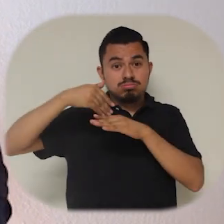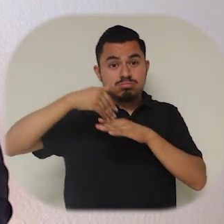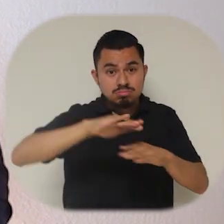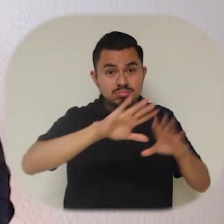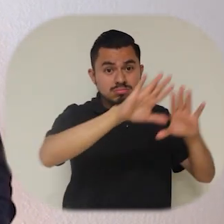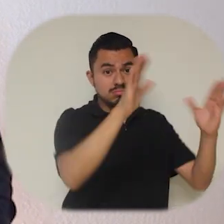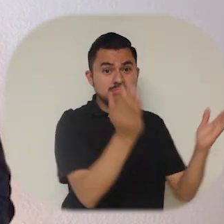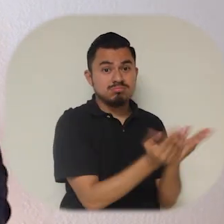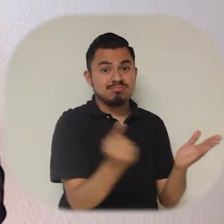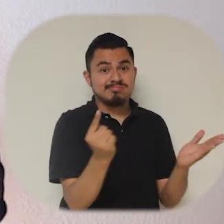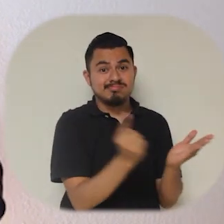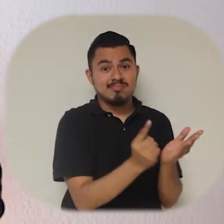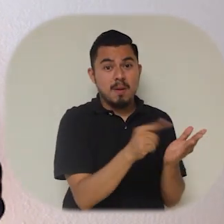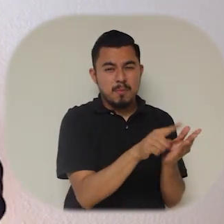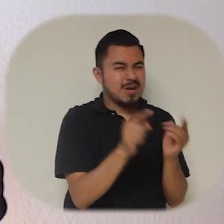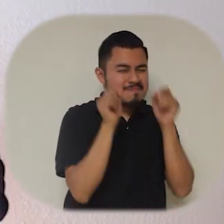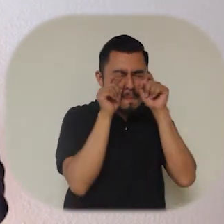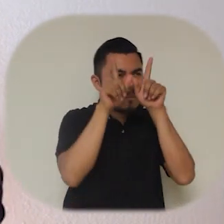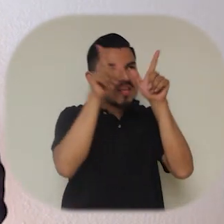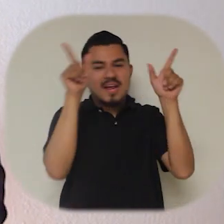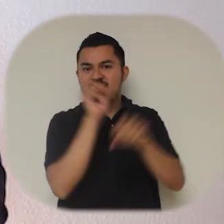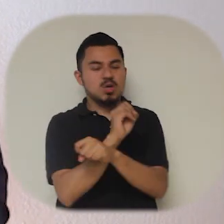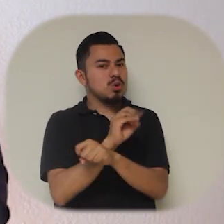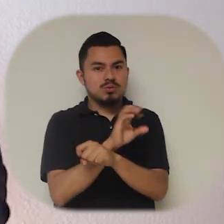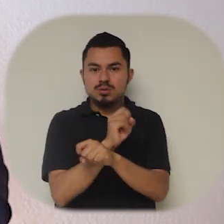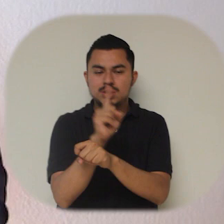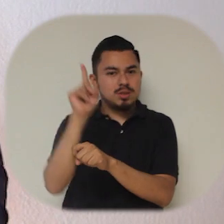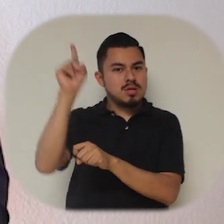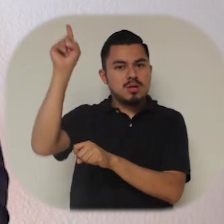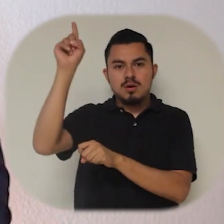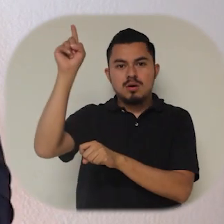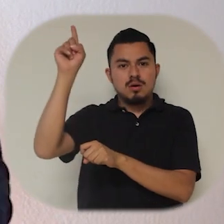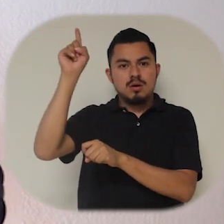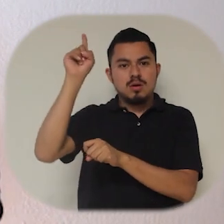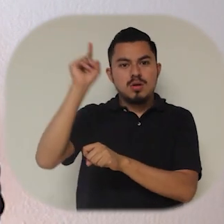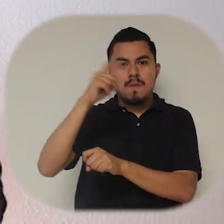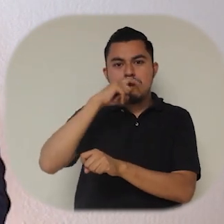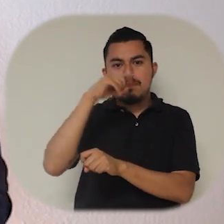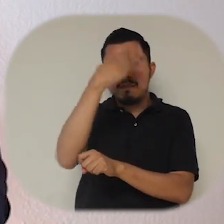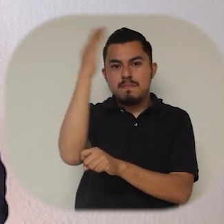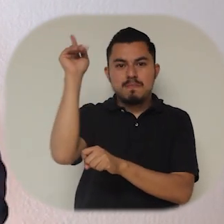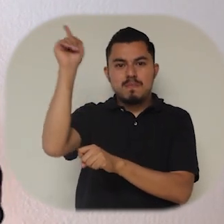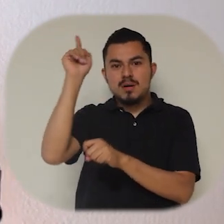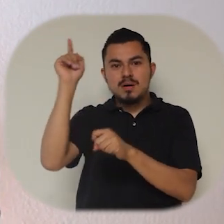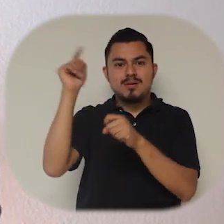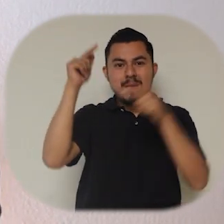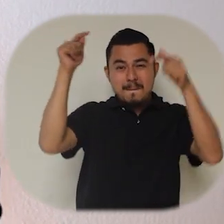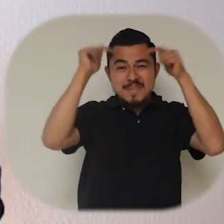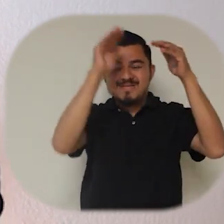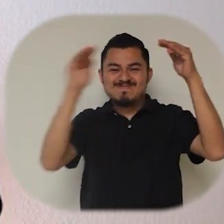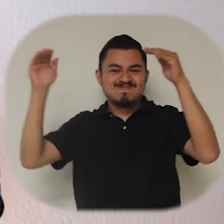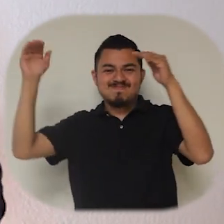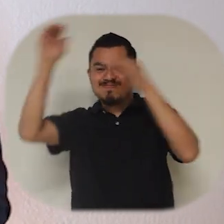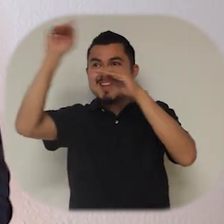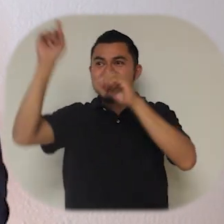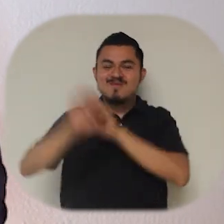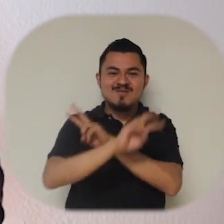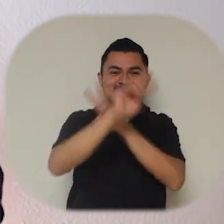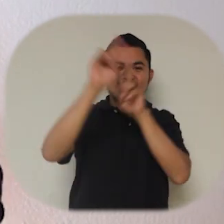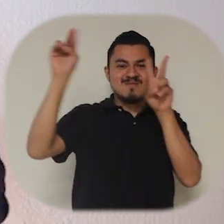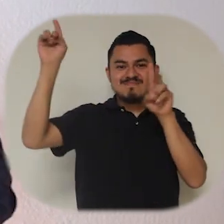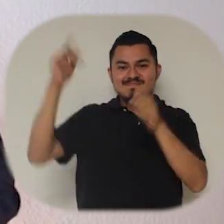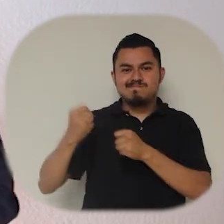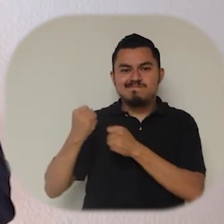Dios para nosotros, Él es admirable, es consejero, Él es Dios, Él es el Padre Dios, Él es el príncipe de paz, Él es Dios de